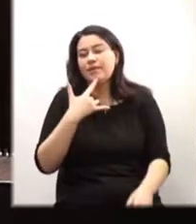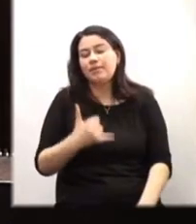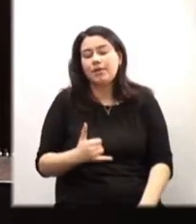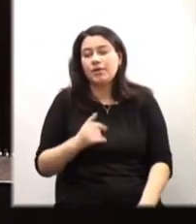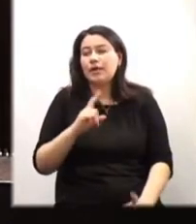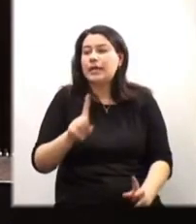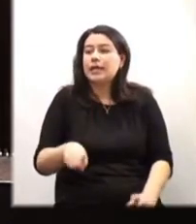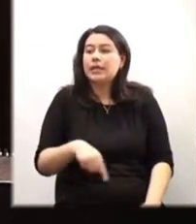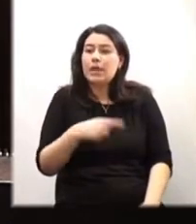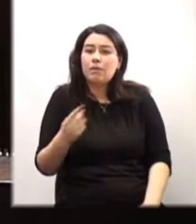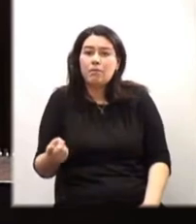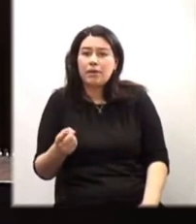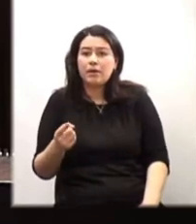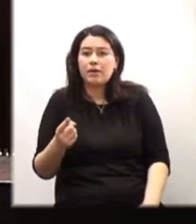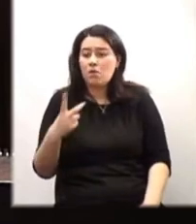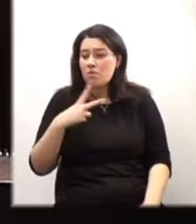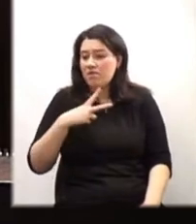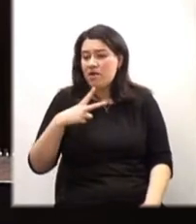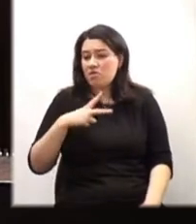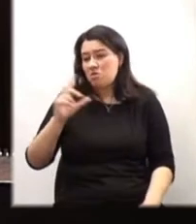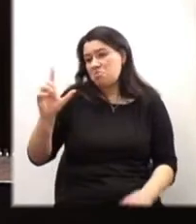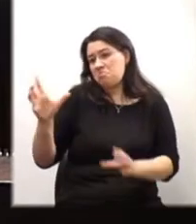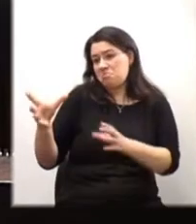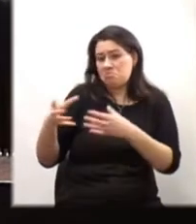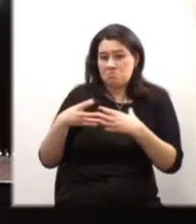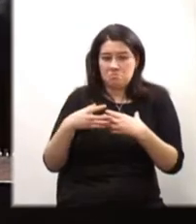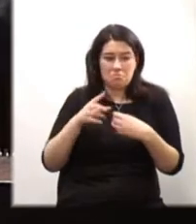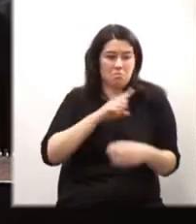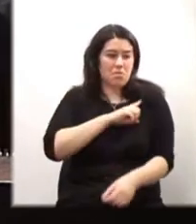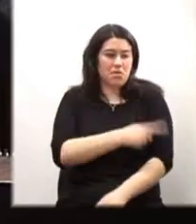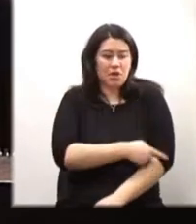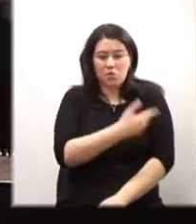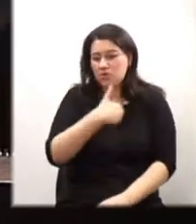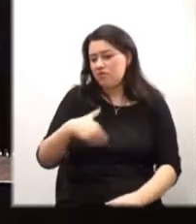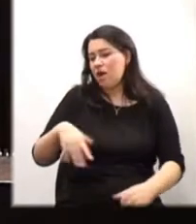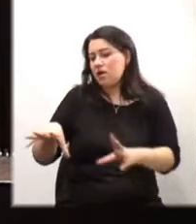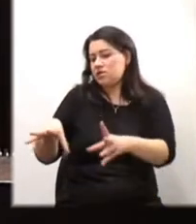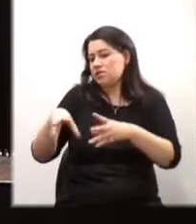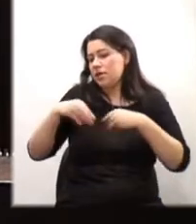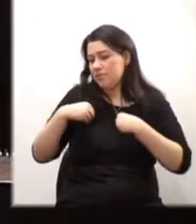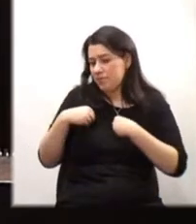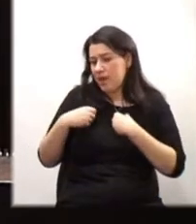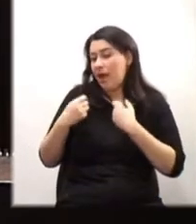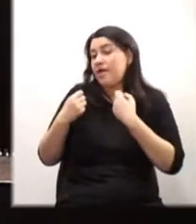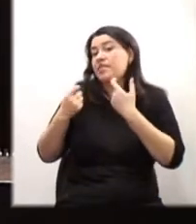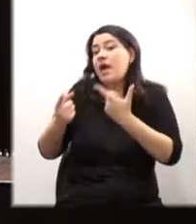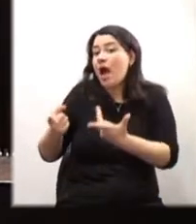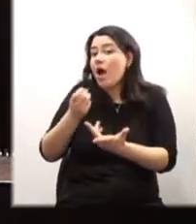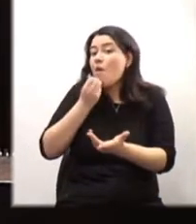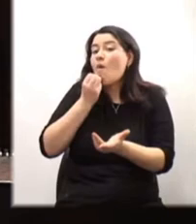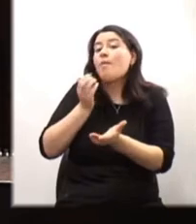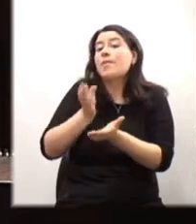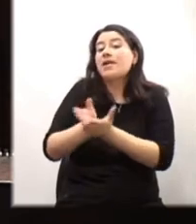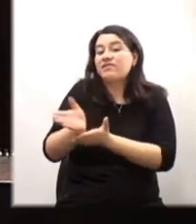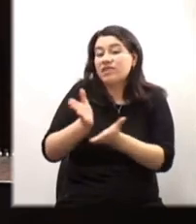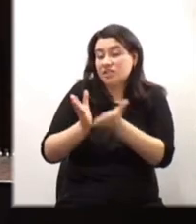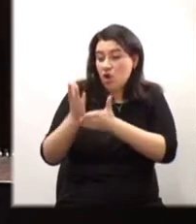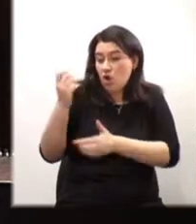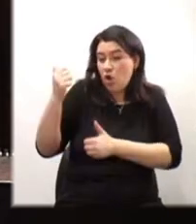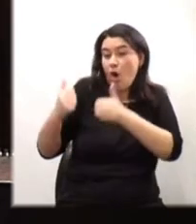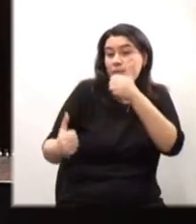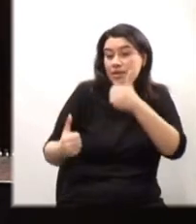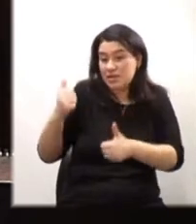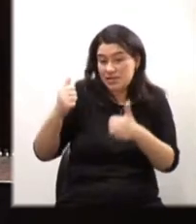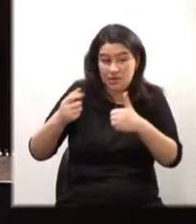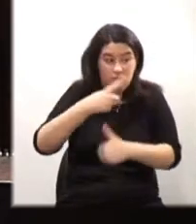y después se presenta un privado, el Poder Ejecutivo se los acepta, con lo cual le da un beneficio competitivo